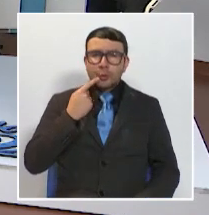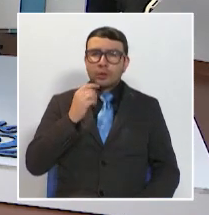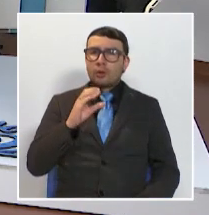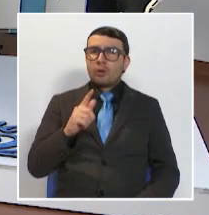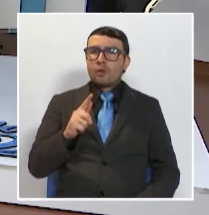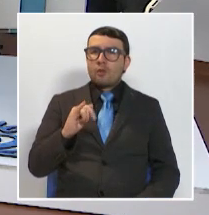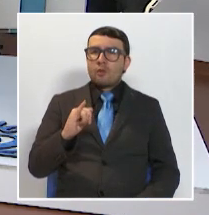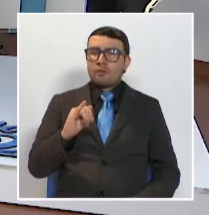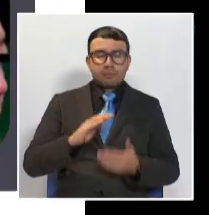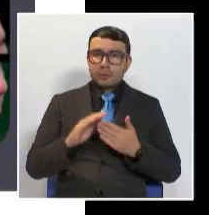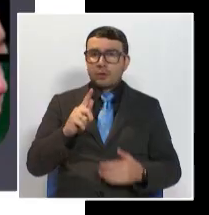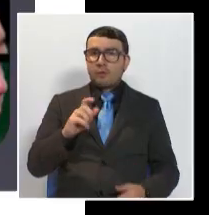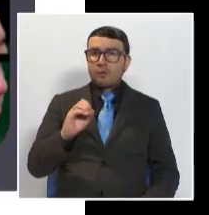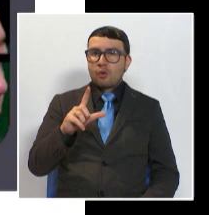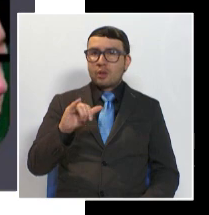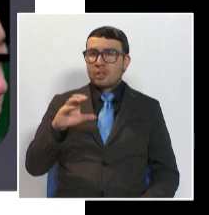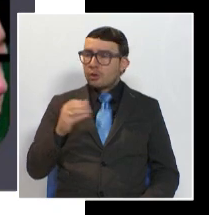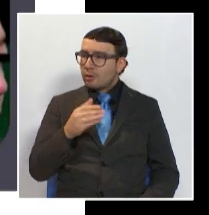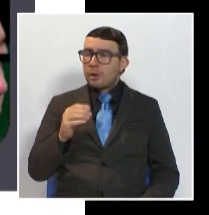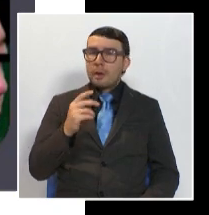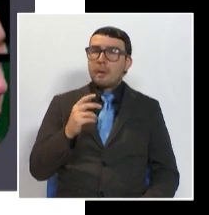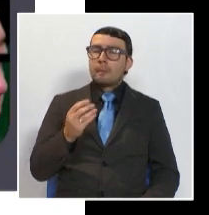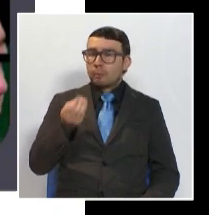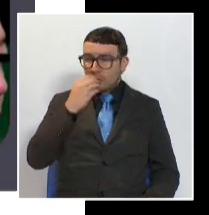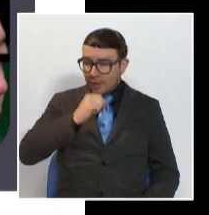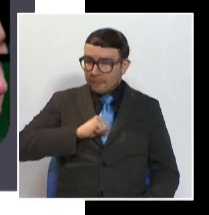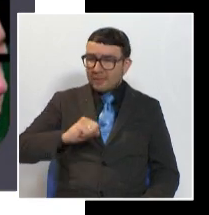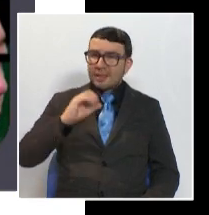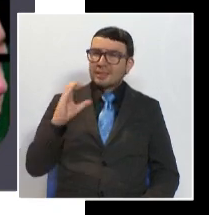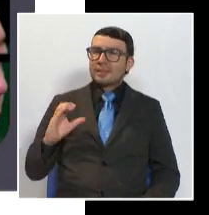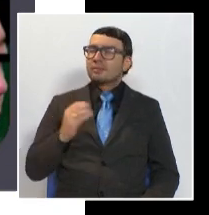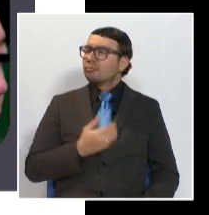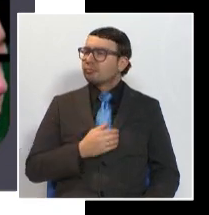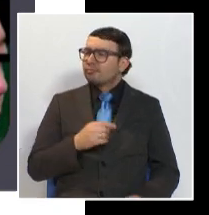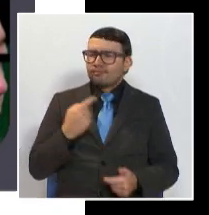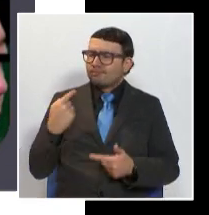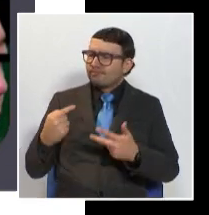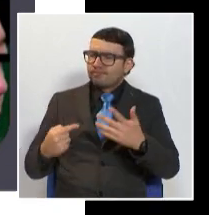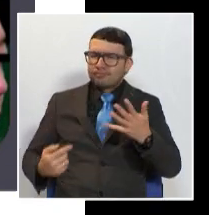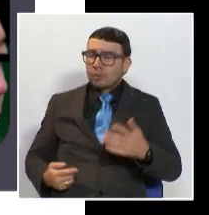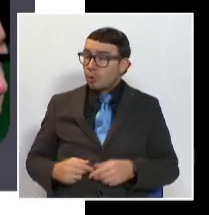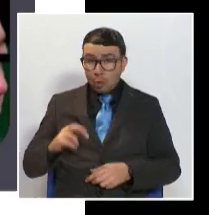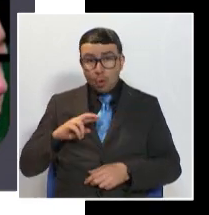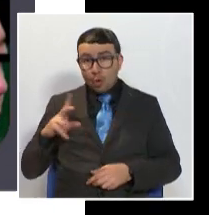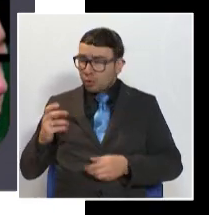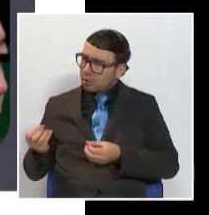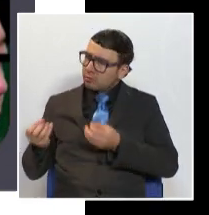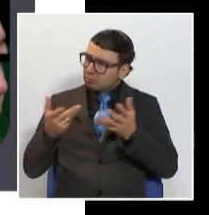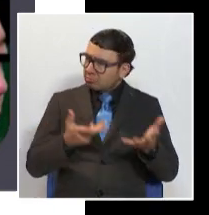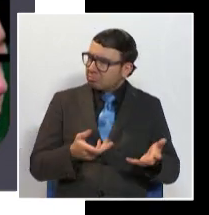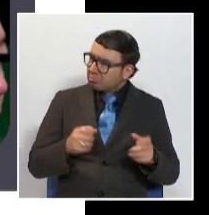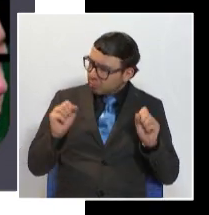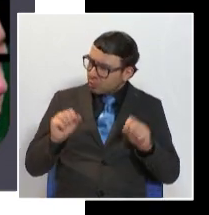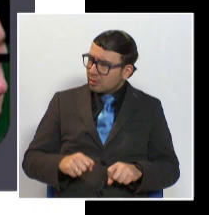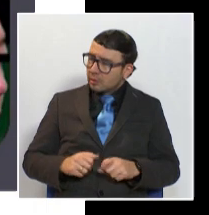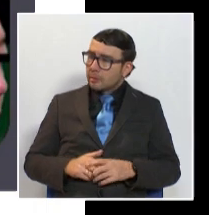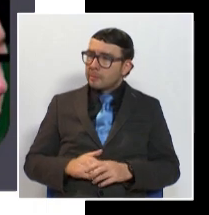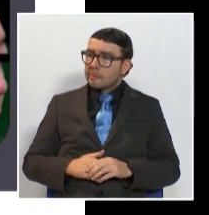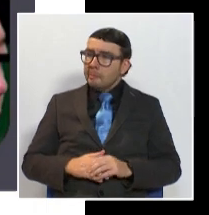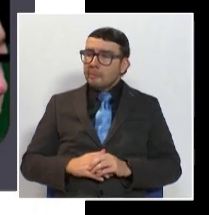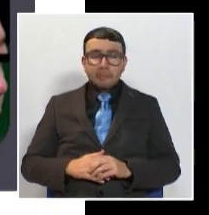C, ácido lipoico o Otros digamos, tratamientos. Correcto. En